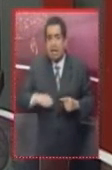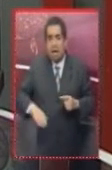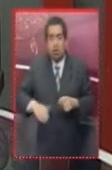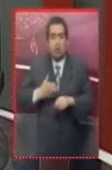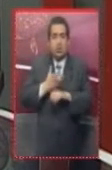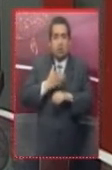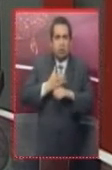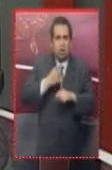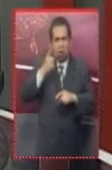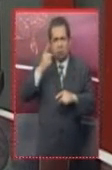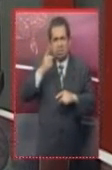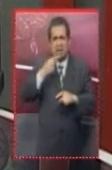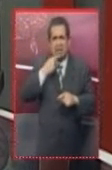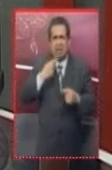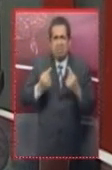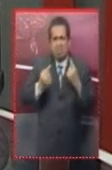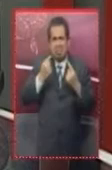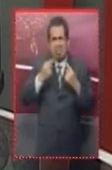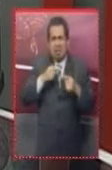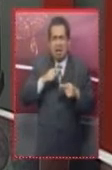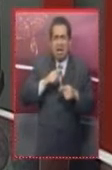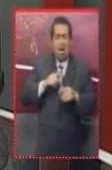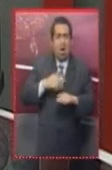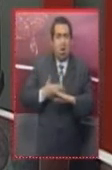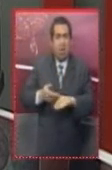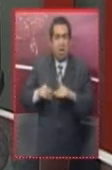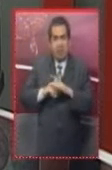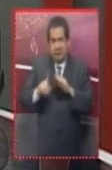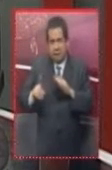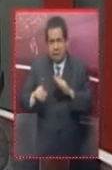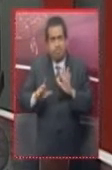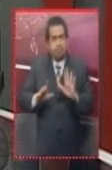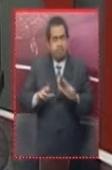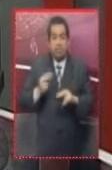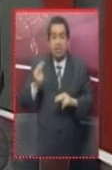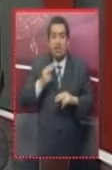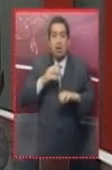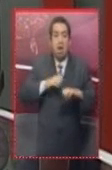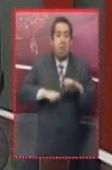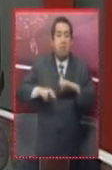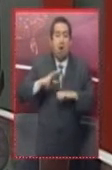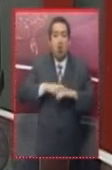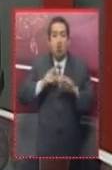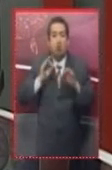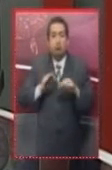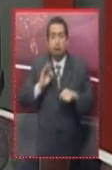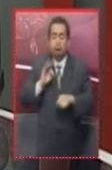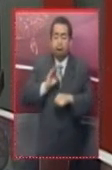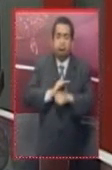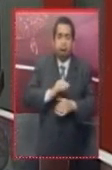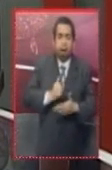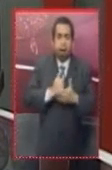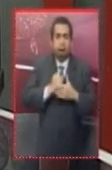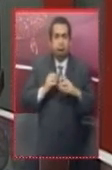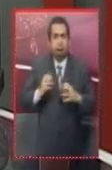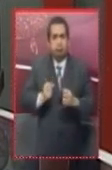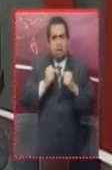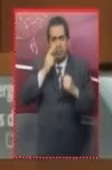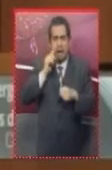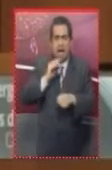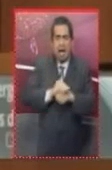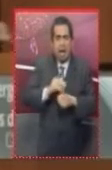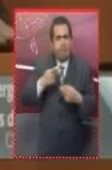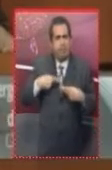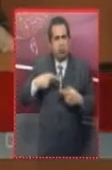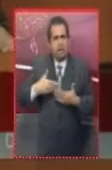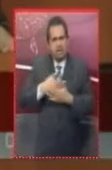de Estados Unidos que discriminan y atacan a los migrantes, es necesario contar con un embajador que trabaje para salvaguardar la integridad de las y los